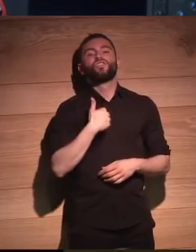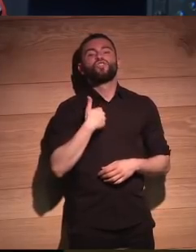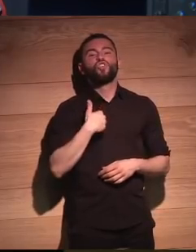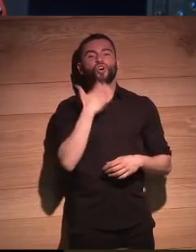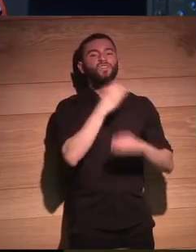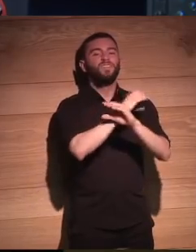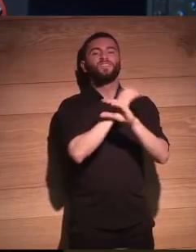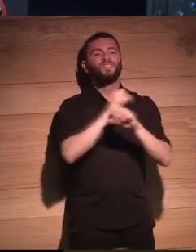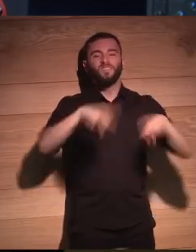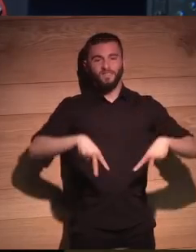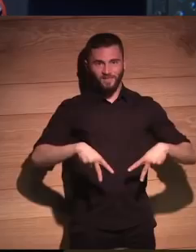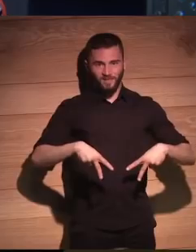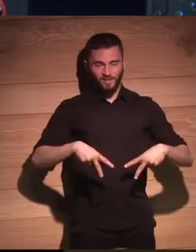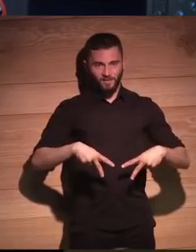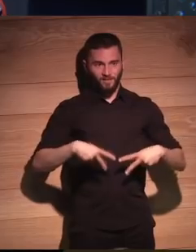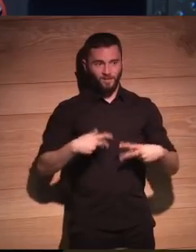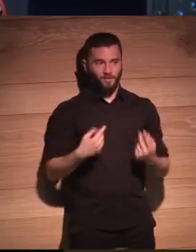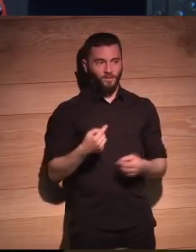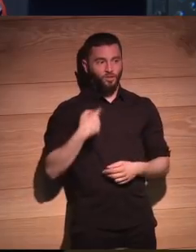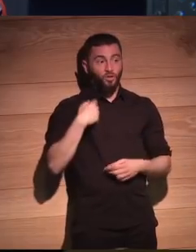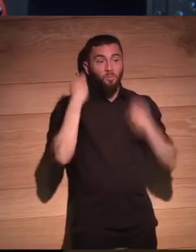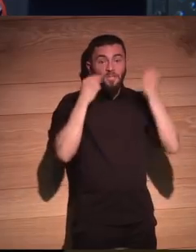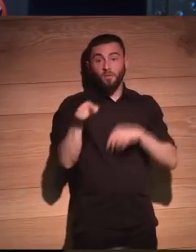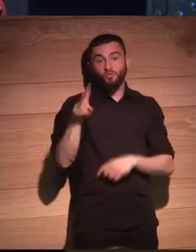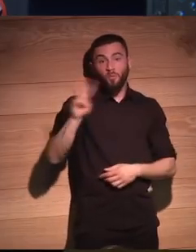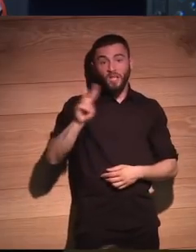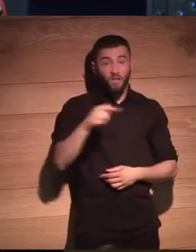aquí, de Madrid. Ah, de aquí, de Madrid. Pues pensé que eras de Valladolid, no sé por qué.